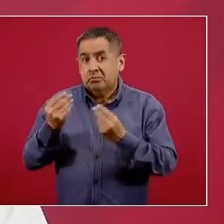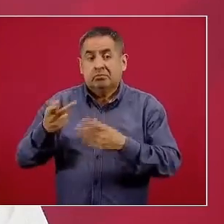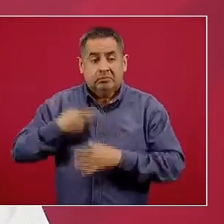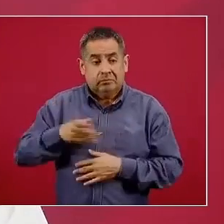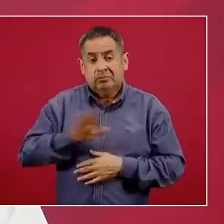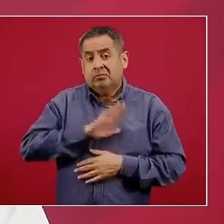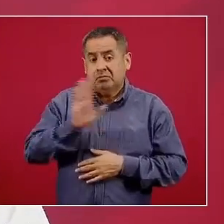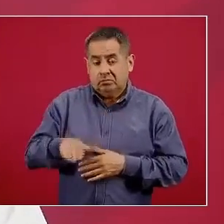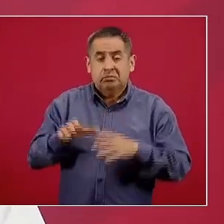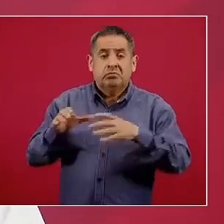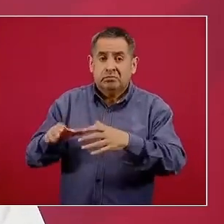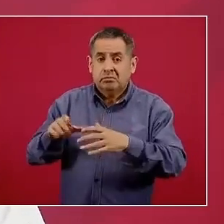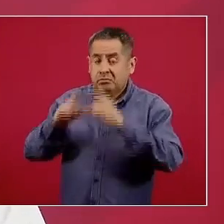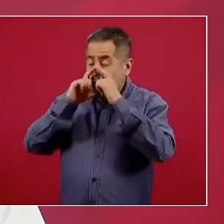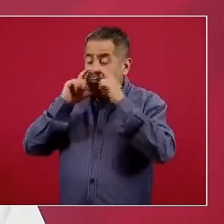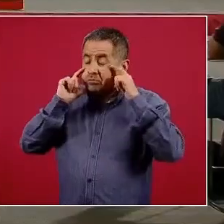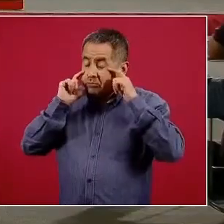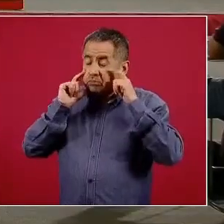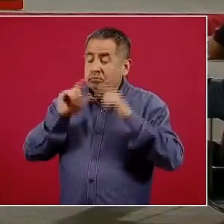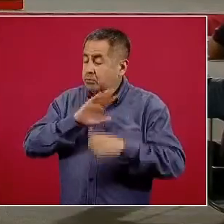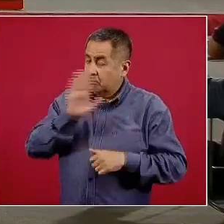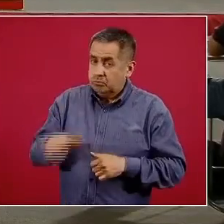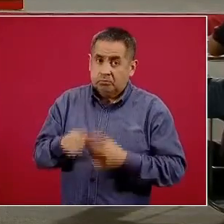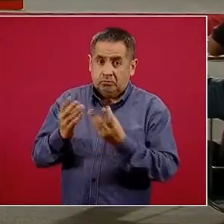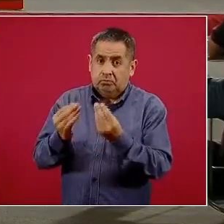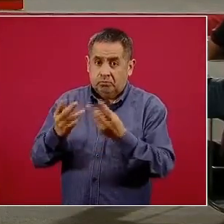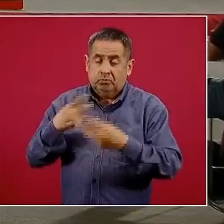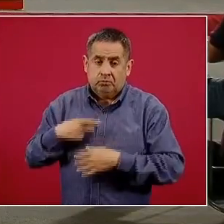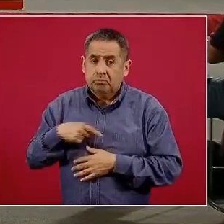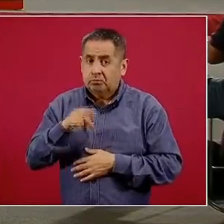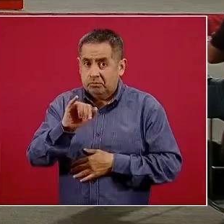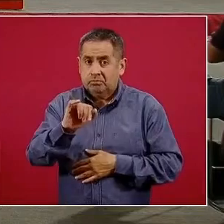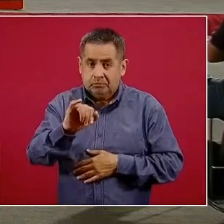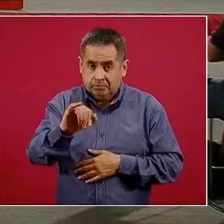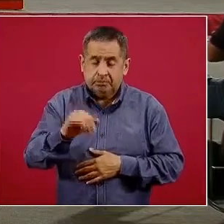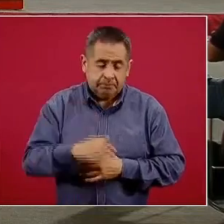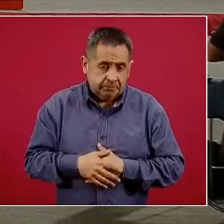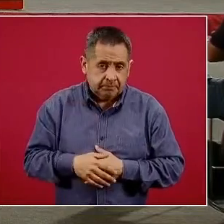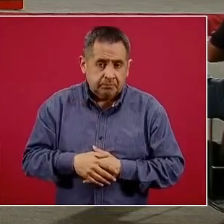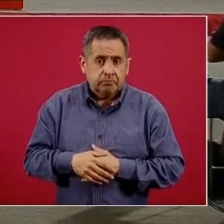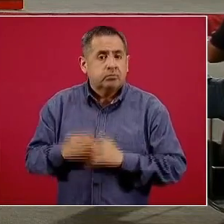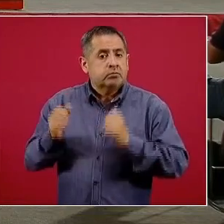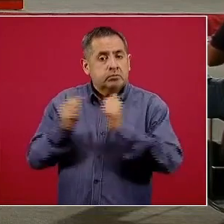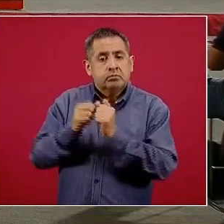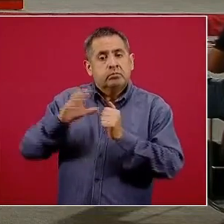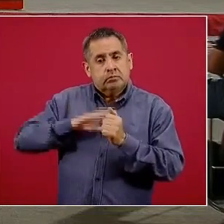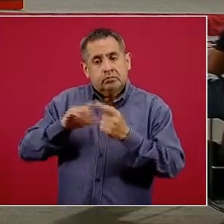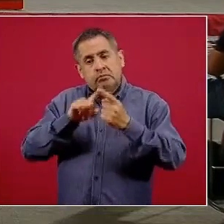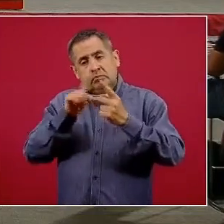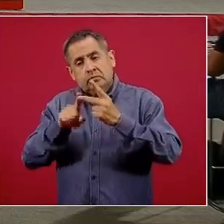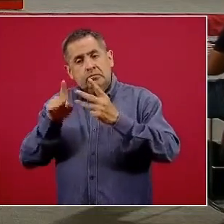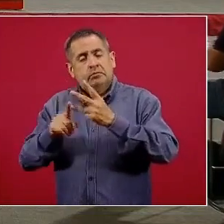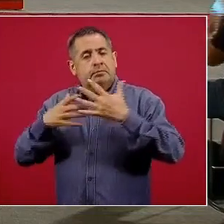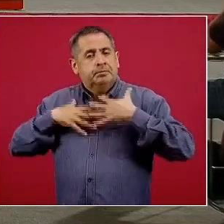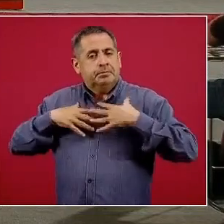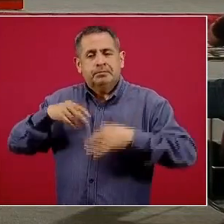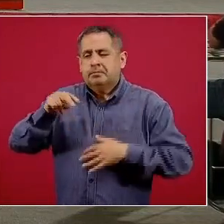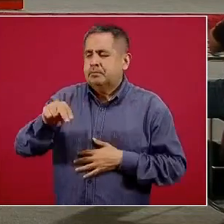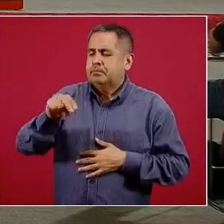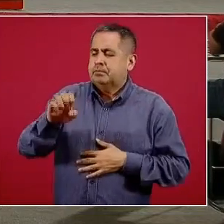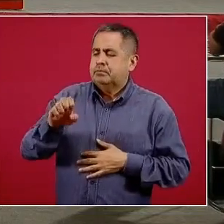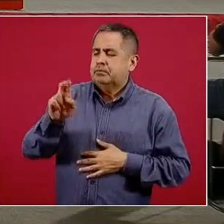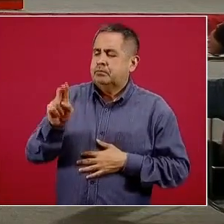general por la influenza. La influenza, junto con otras causas de neumonía